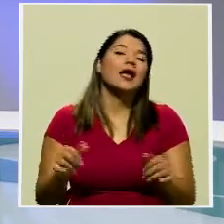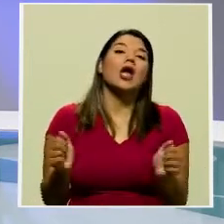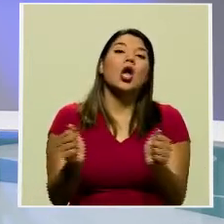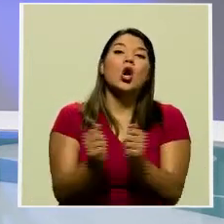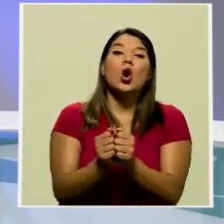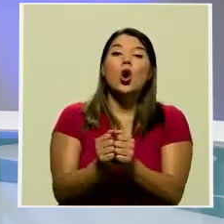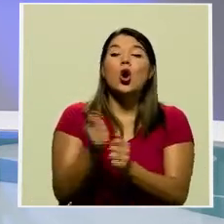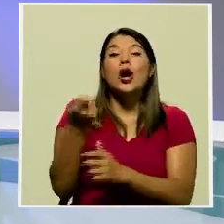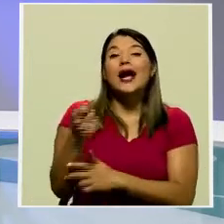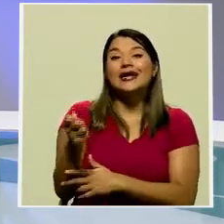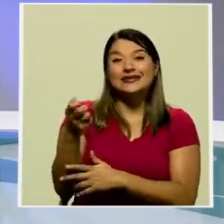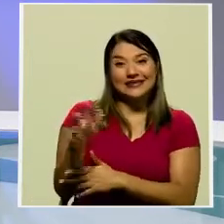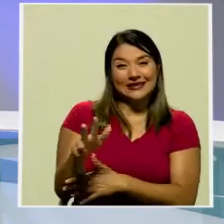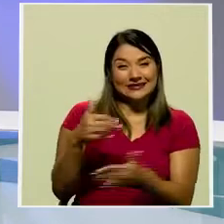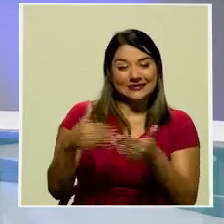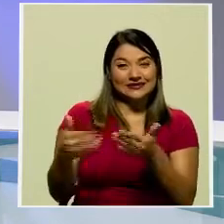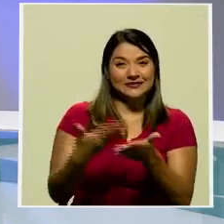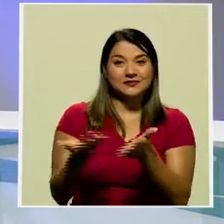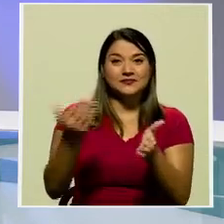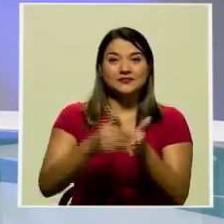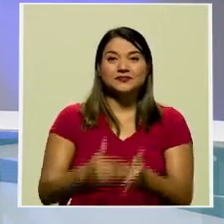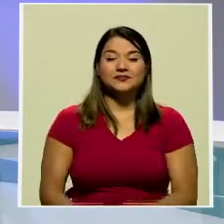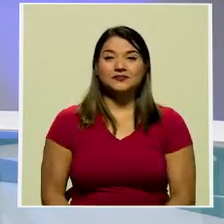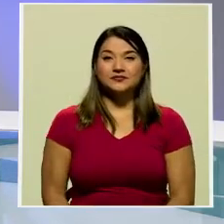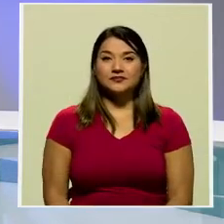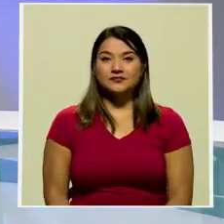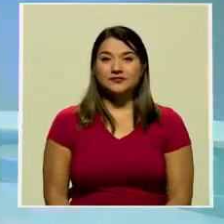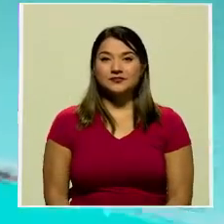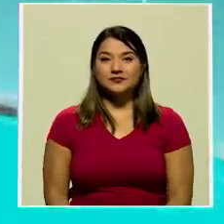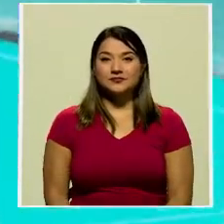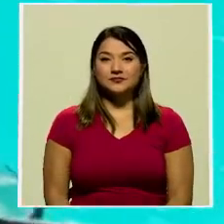la señal de Canal 13, ya volvemos.